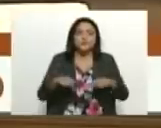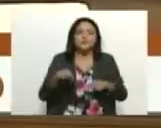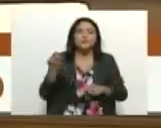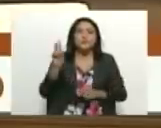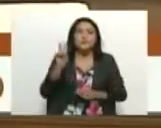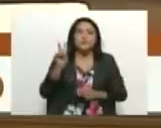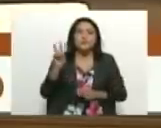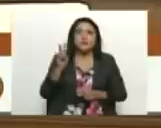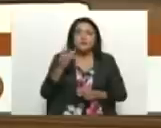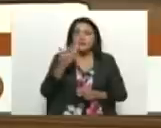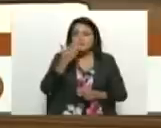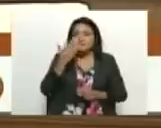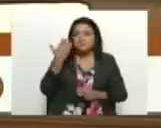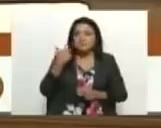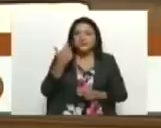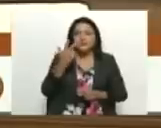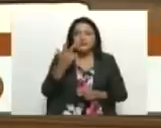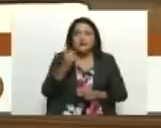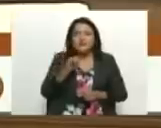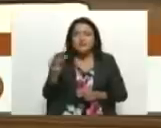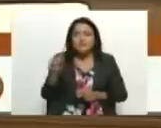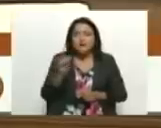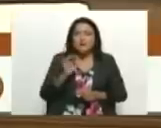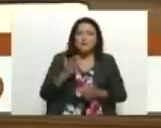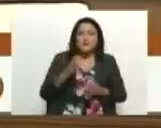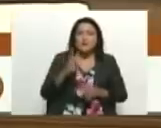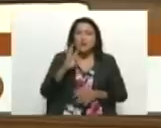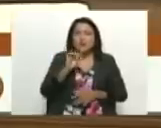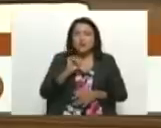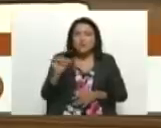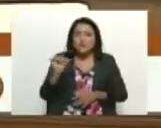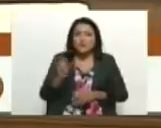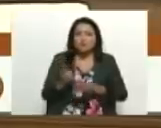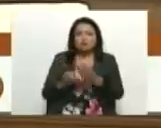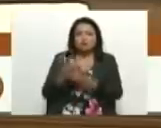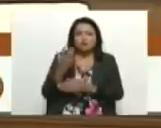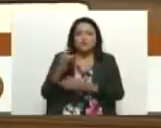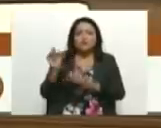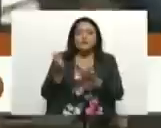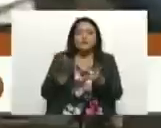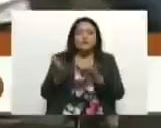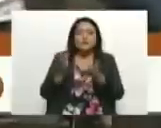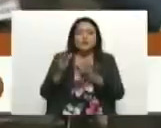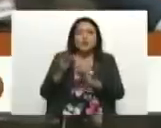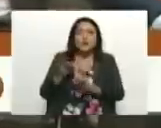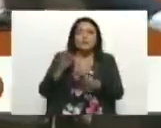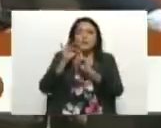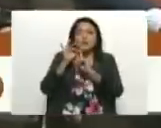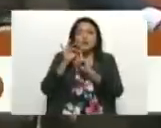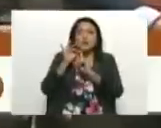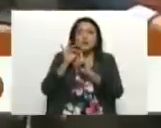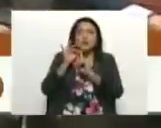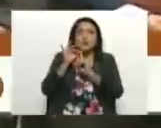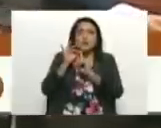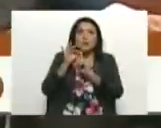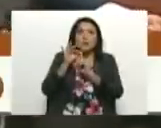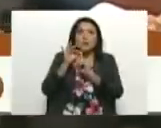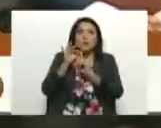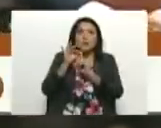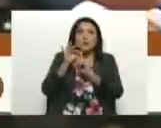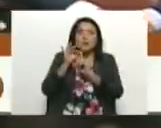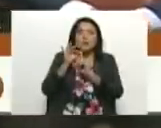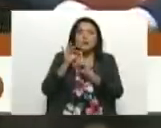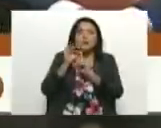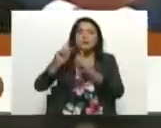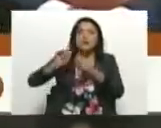aproximadamente unas 3 o 4 semanas creó el servicio especializado para la administración y enajenación de bienes asegurados o